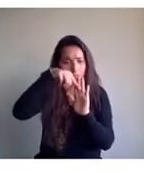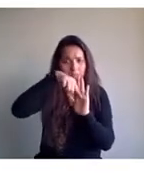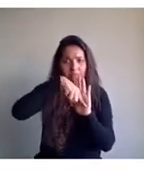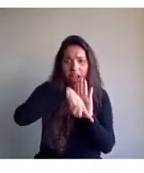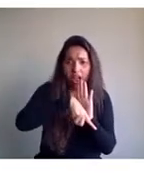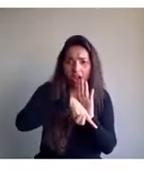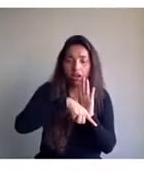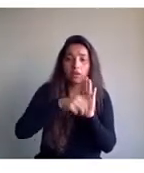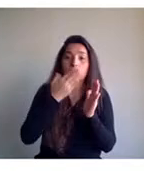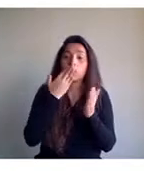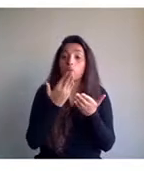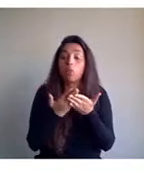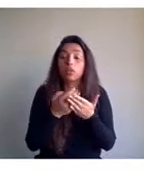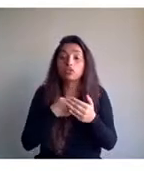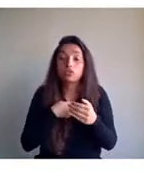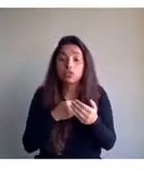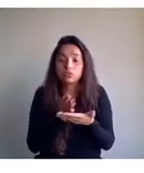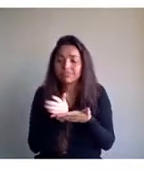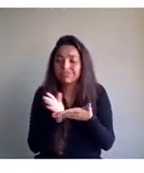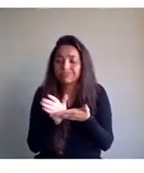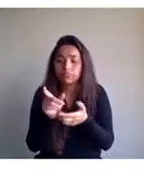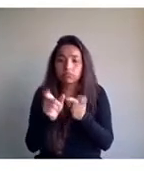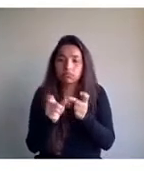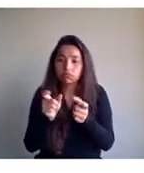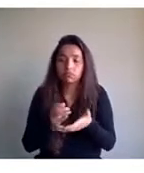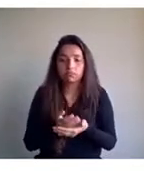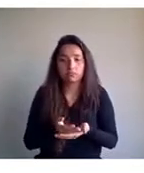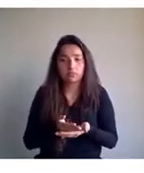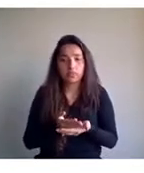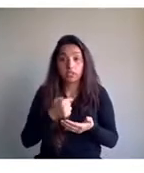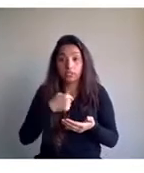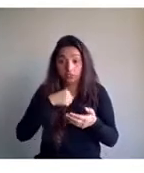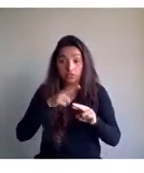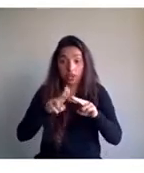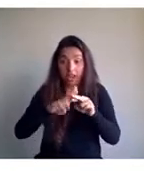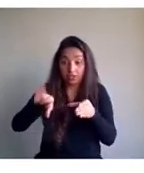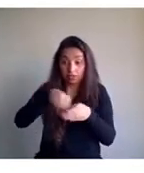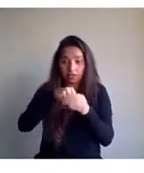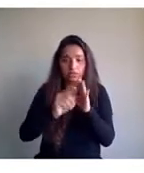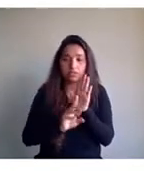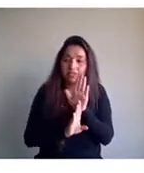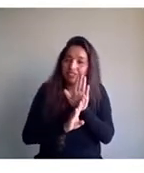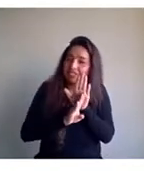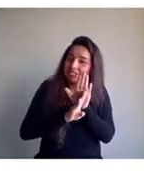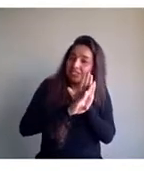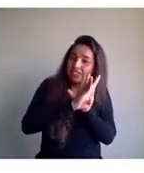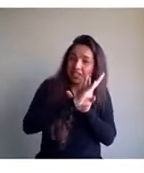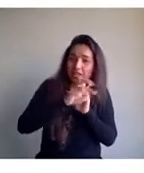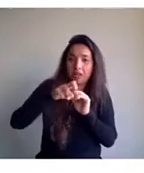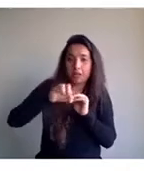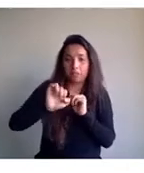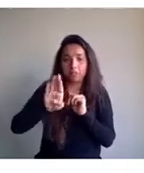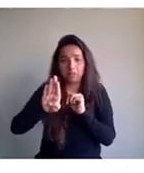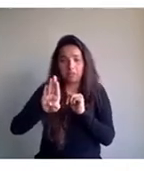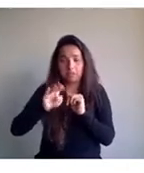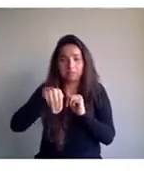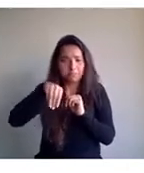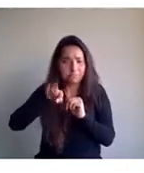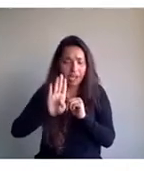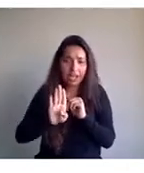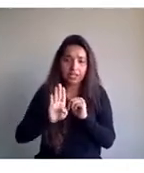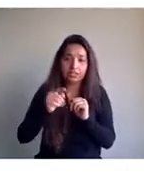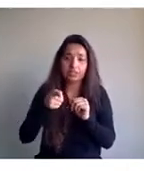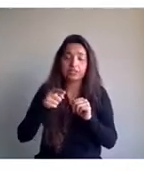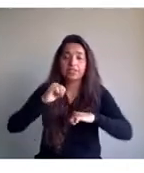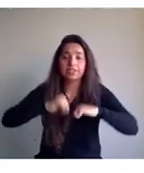utilidades a las empresas y ahí la necesidad de dar el debate e involucrar cada vez más y esto la gran empresa privada y la